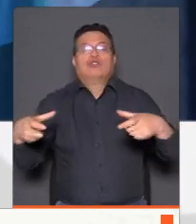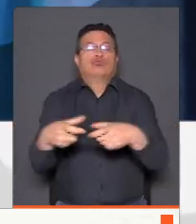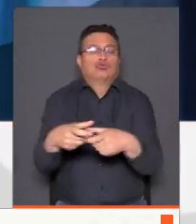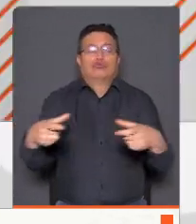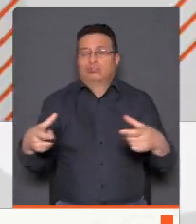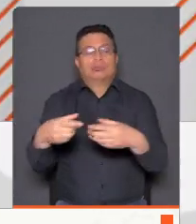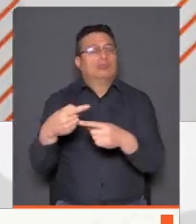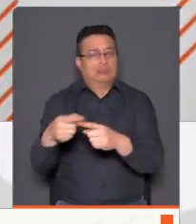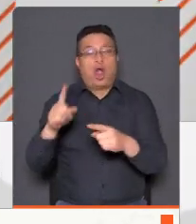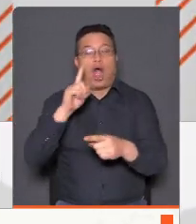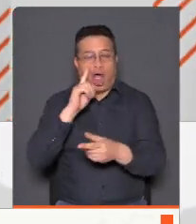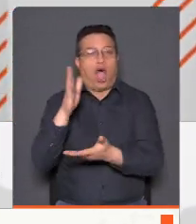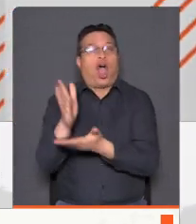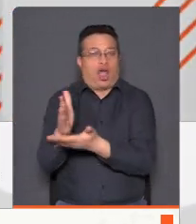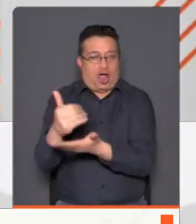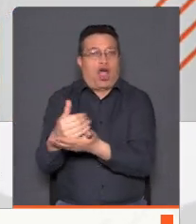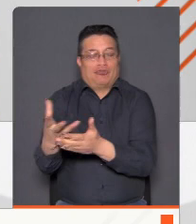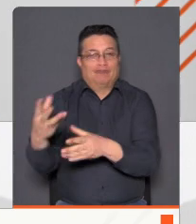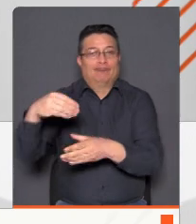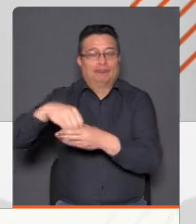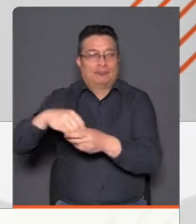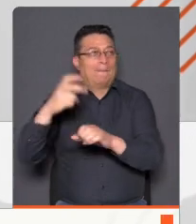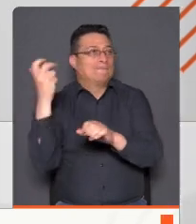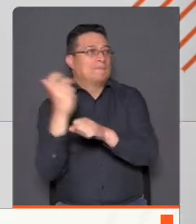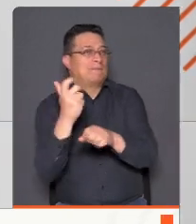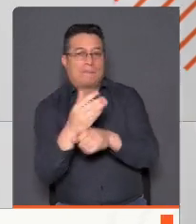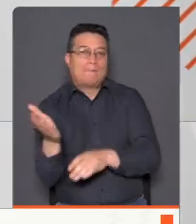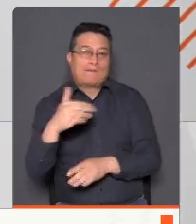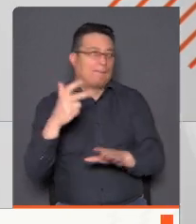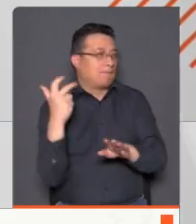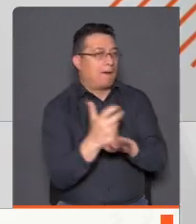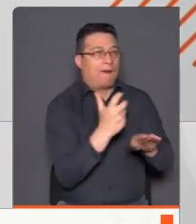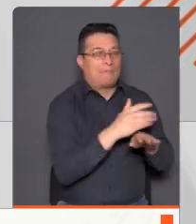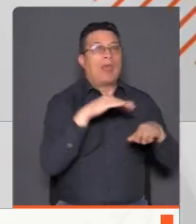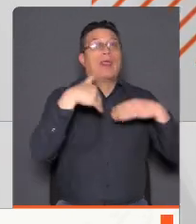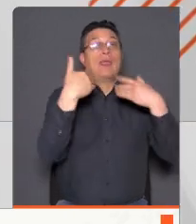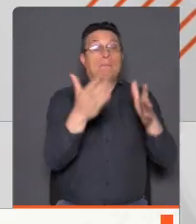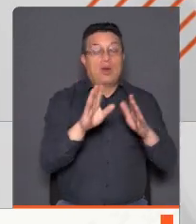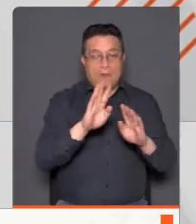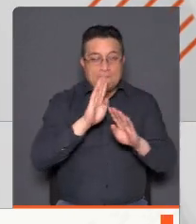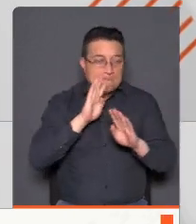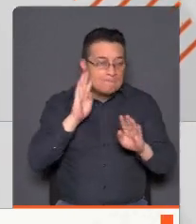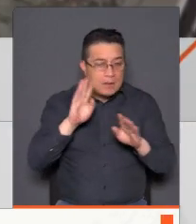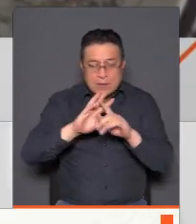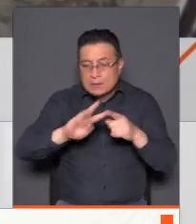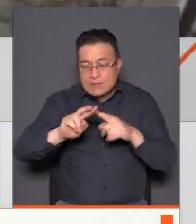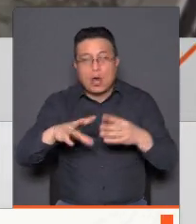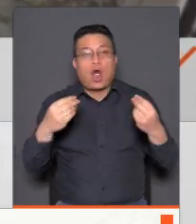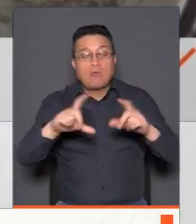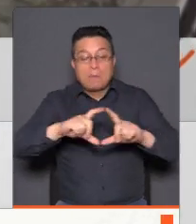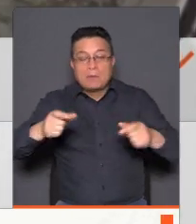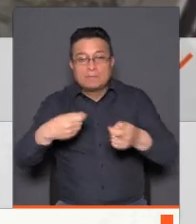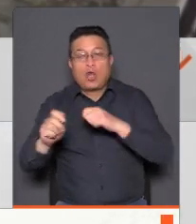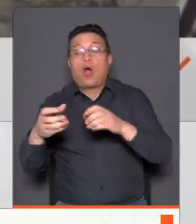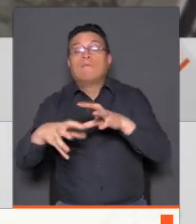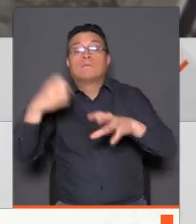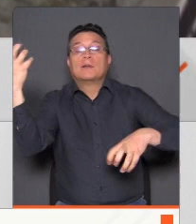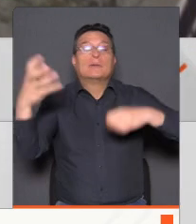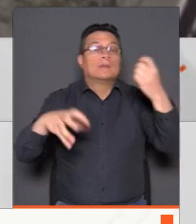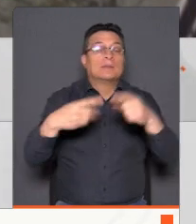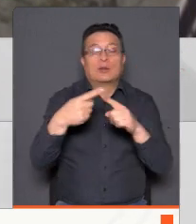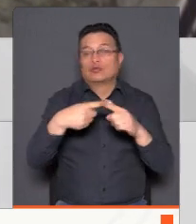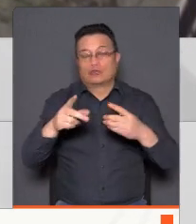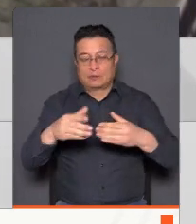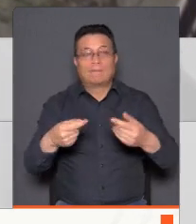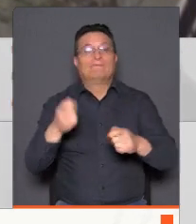están organizadas ¿para qué? Para delinquir y después poder blanquear o sacar el producto, ¿no es cierto?, de